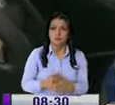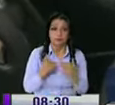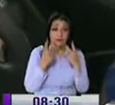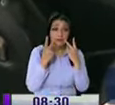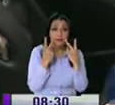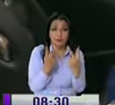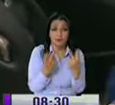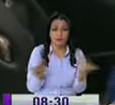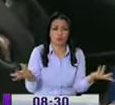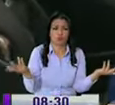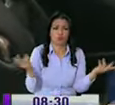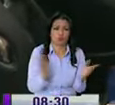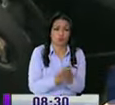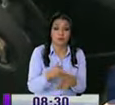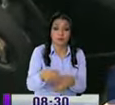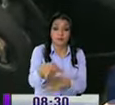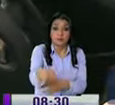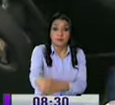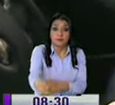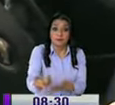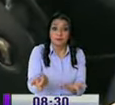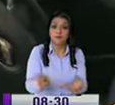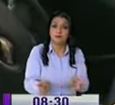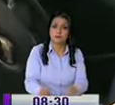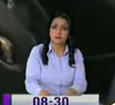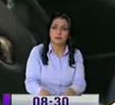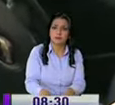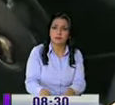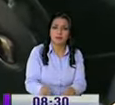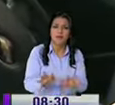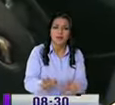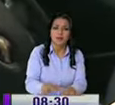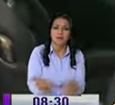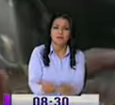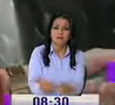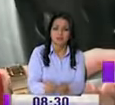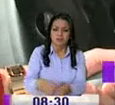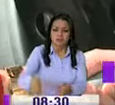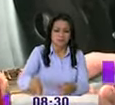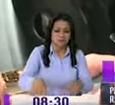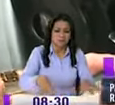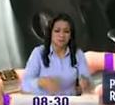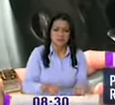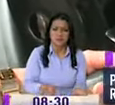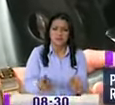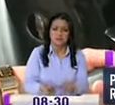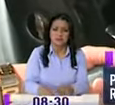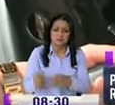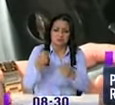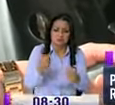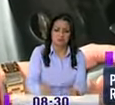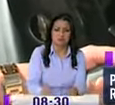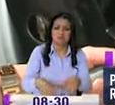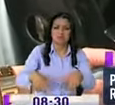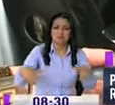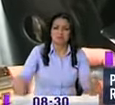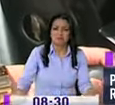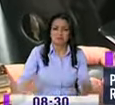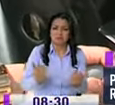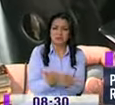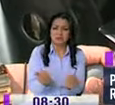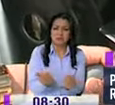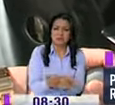apreciar aquí al frente. Igualmente ya están empezando a hacer basurero. A veces nos dejan igualmente basura